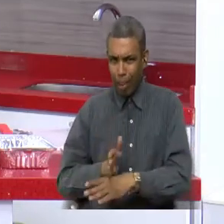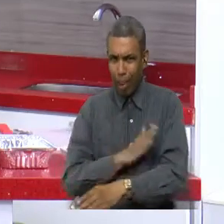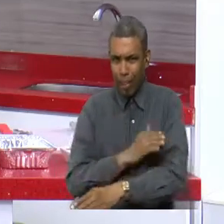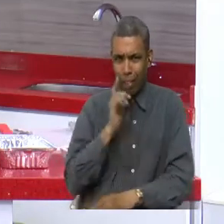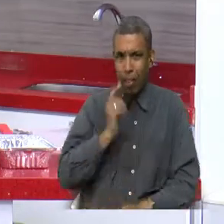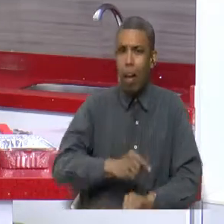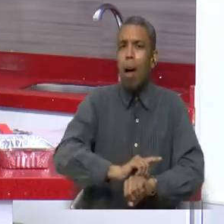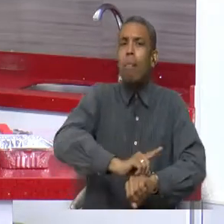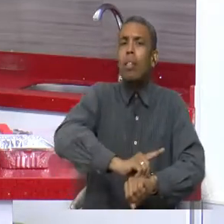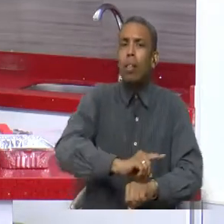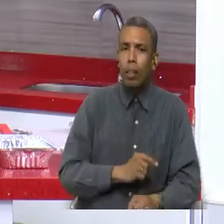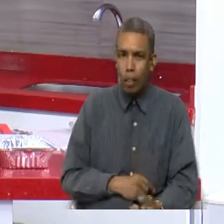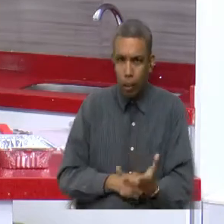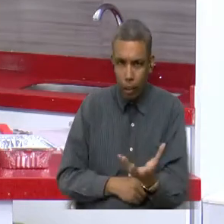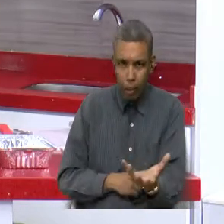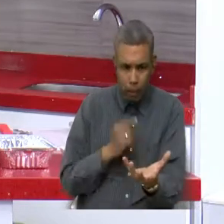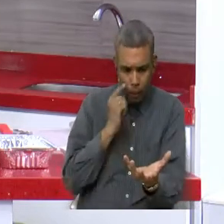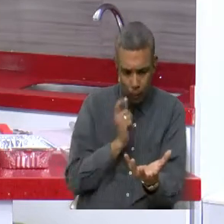adicionale otro poquito.